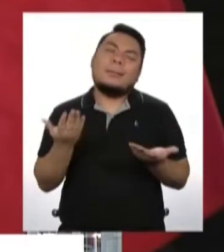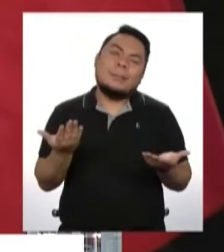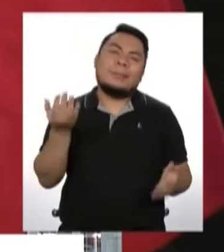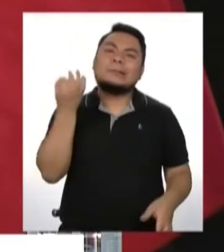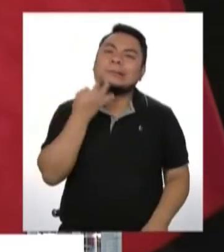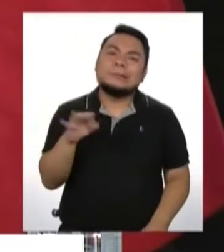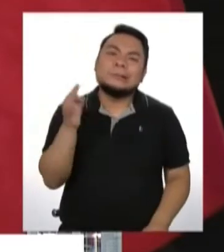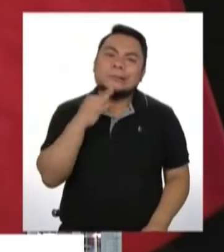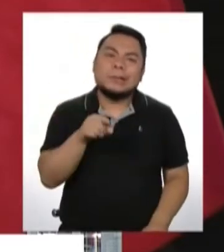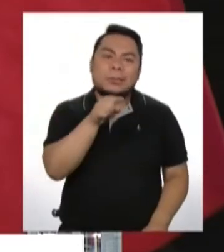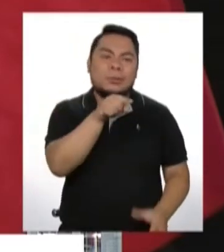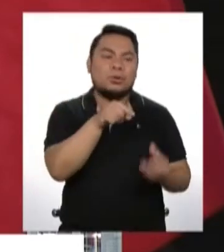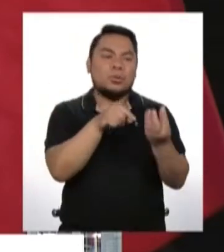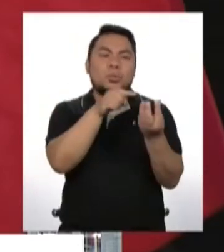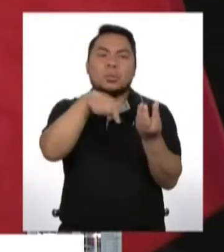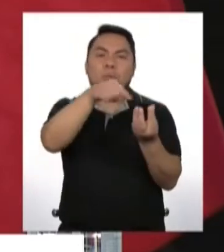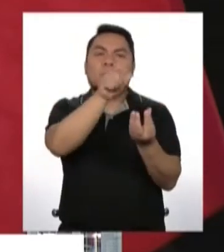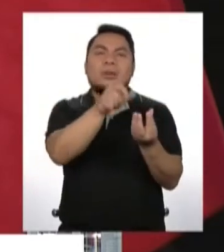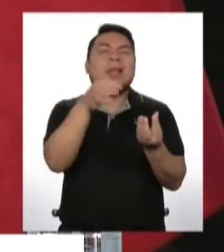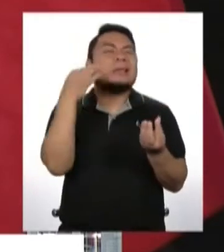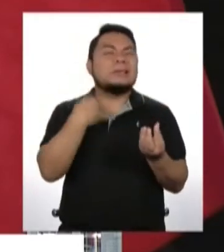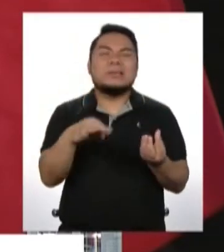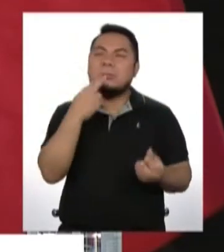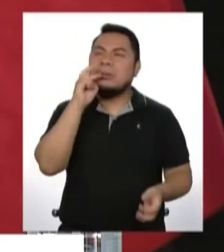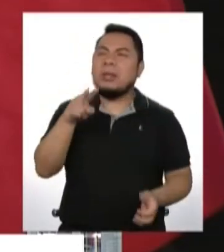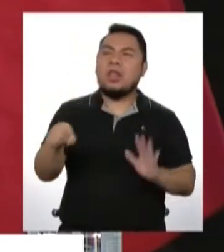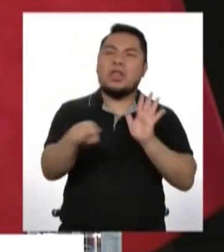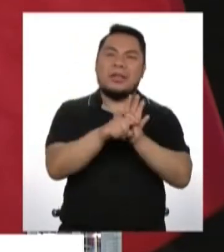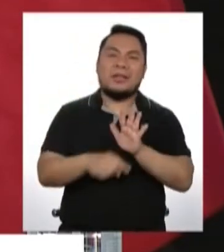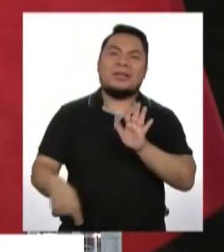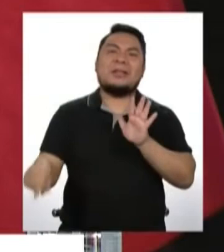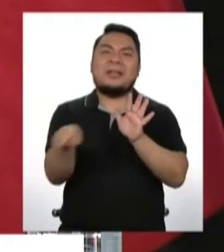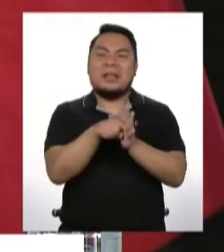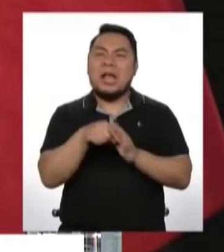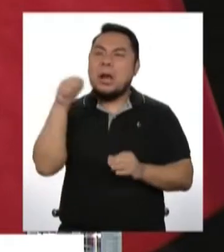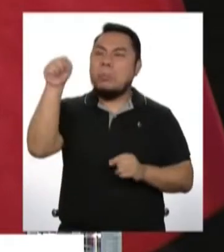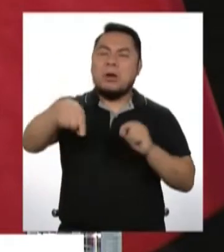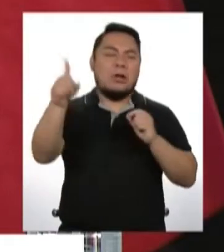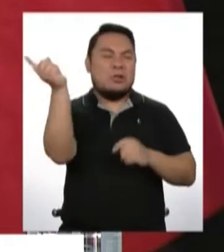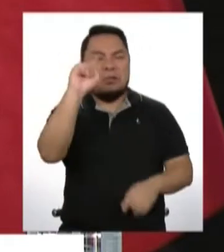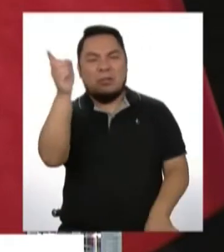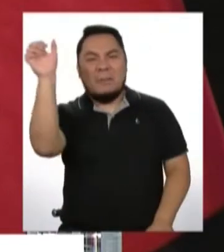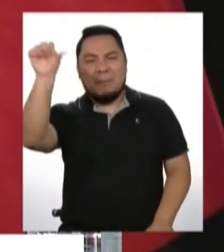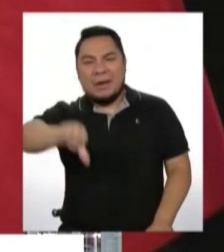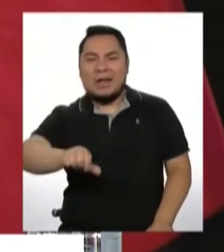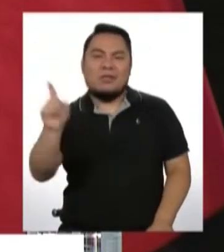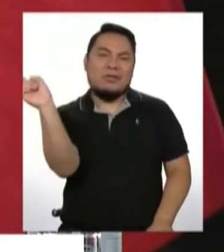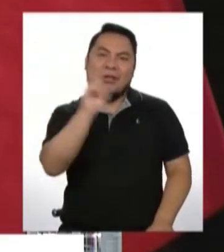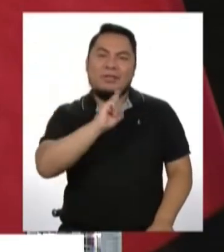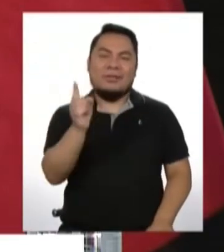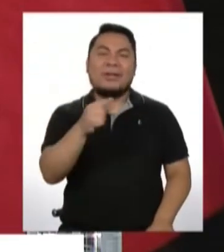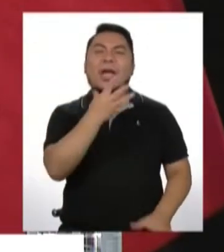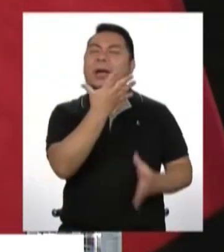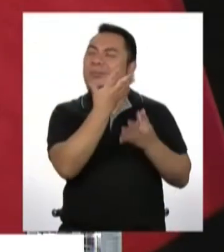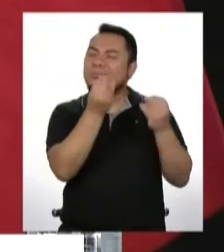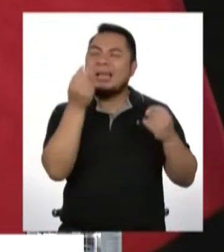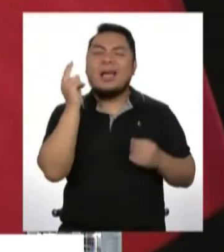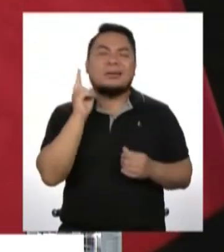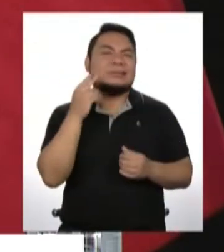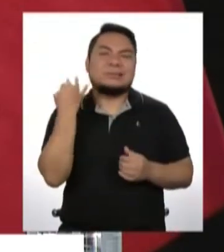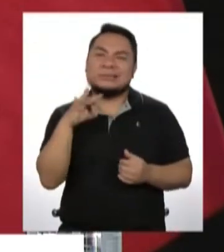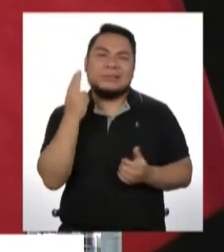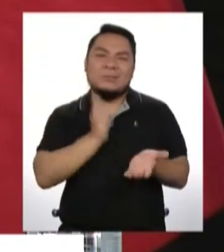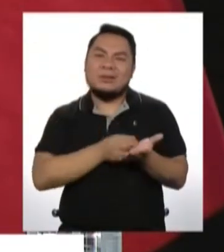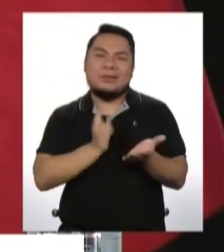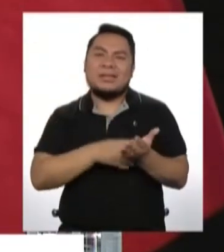voces que siempre ven el lado negativo y con pesimismo dicen, no, mejor no. Y le comienzan siempre